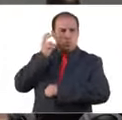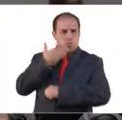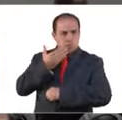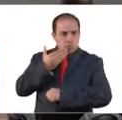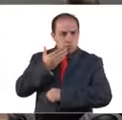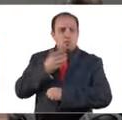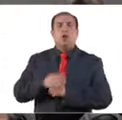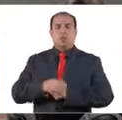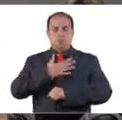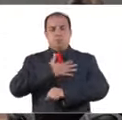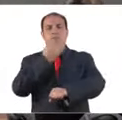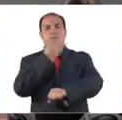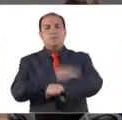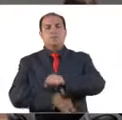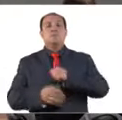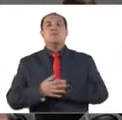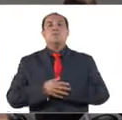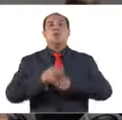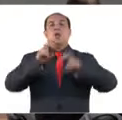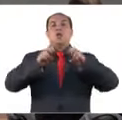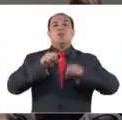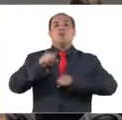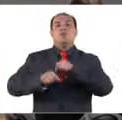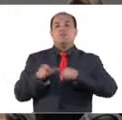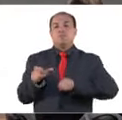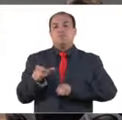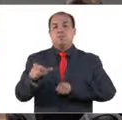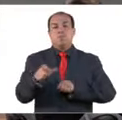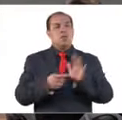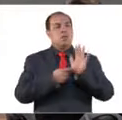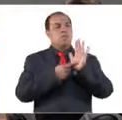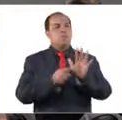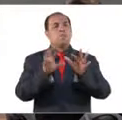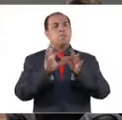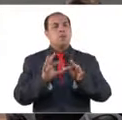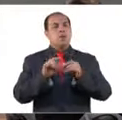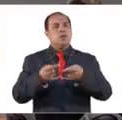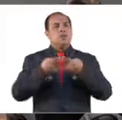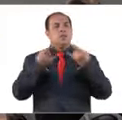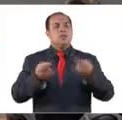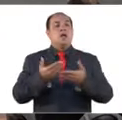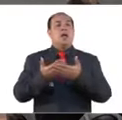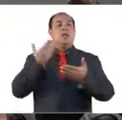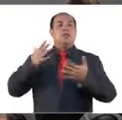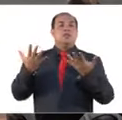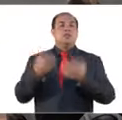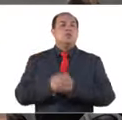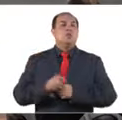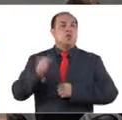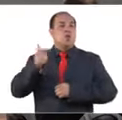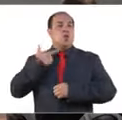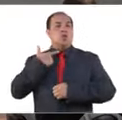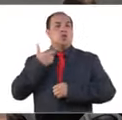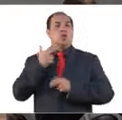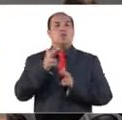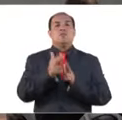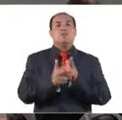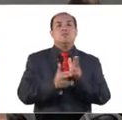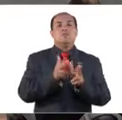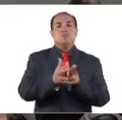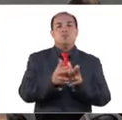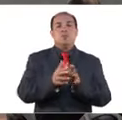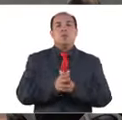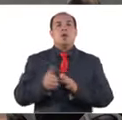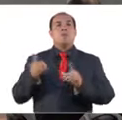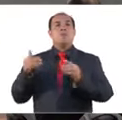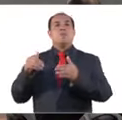Pues justamente ese tema de ciclovías, usted comentaba este ejemplo que se hizo con el antiguo ferrocarril a Cuernavaca, pero en el caso de Coyoacán ha